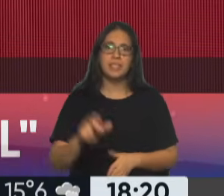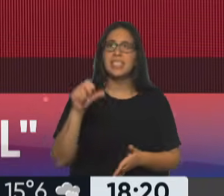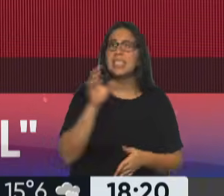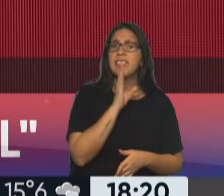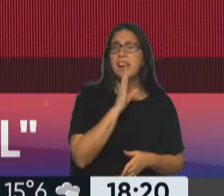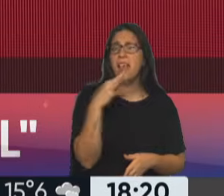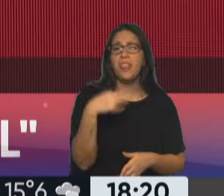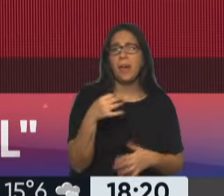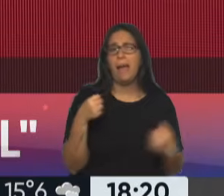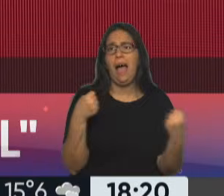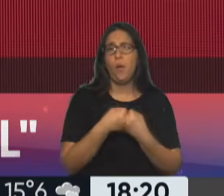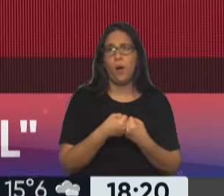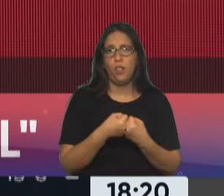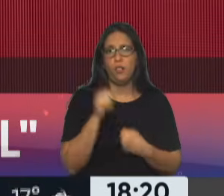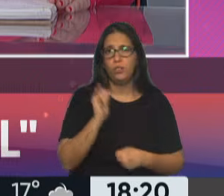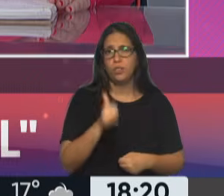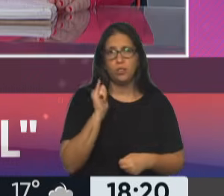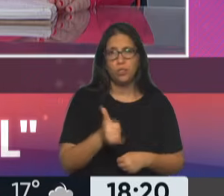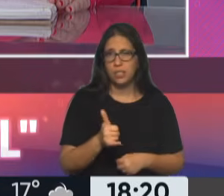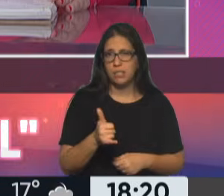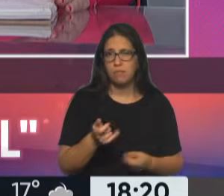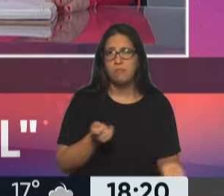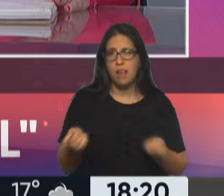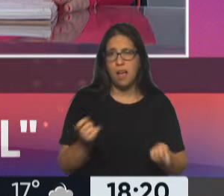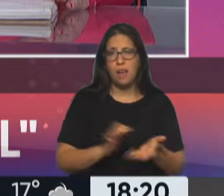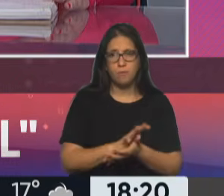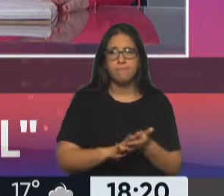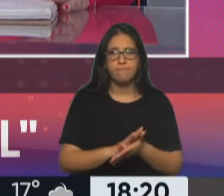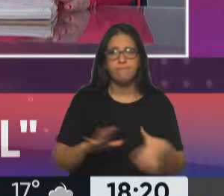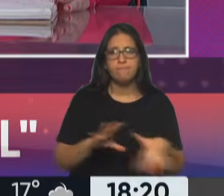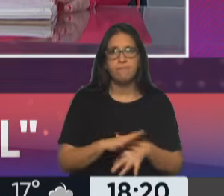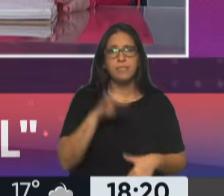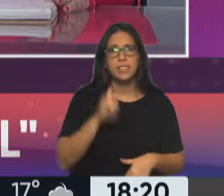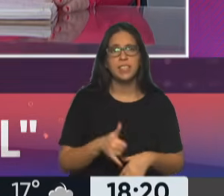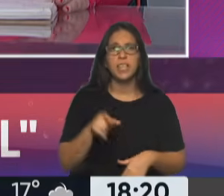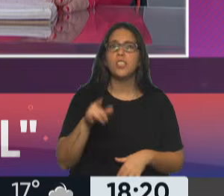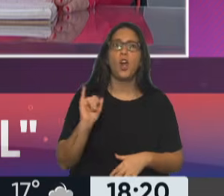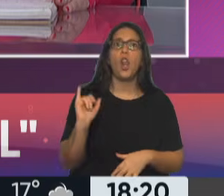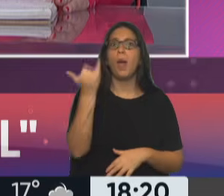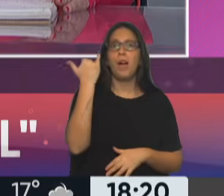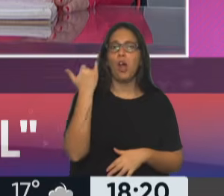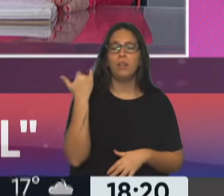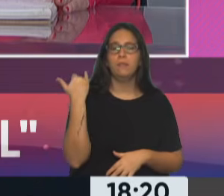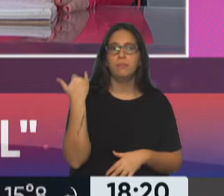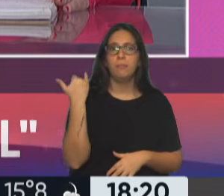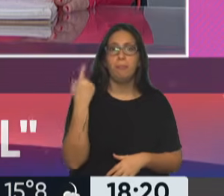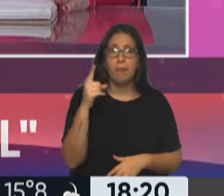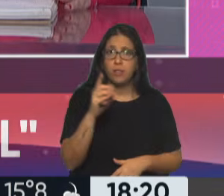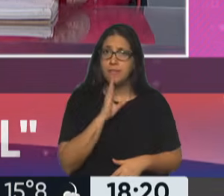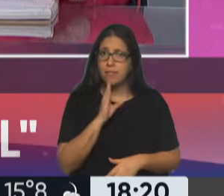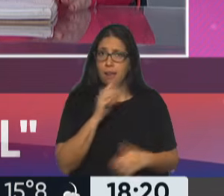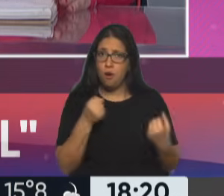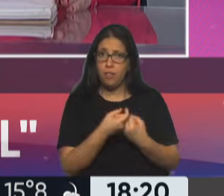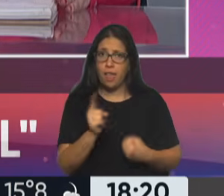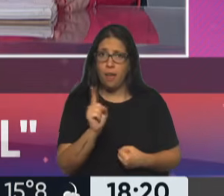estar de acuerdo con esta negociación, sí. Digamos, ese sería el escenario ideal. Claro. Pero ahora, Israel no está de acuerdo con estas